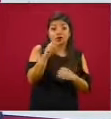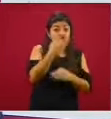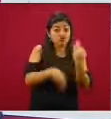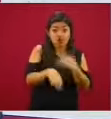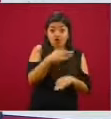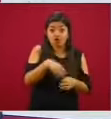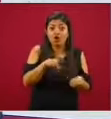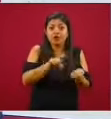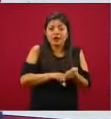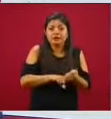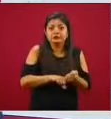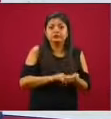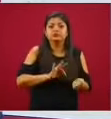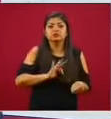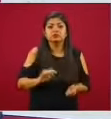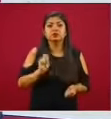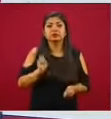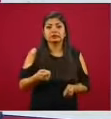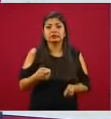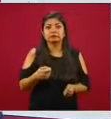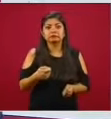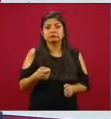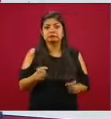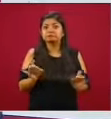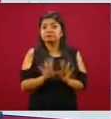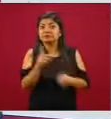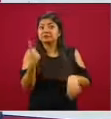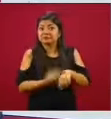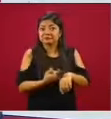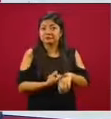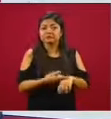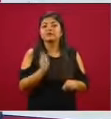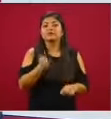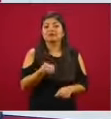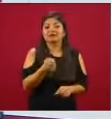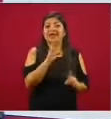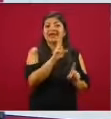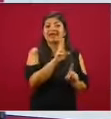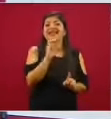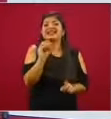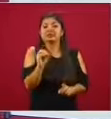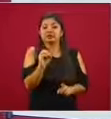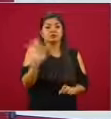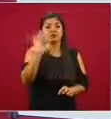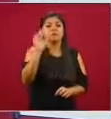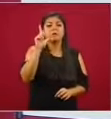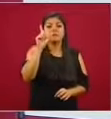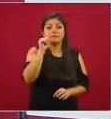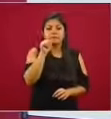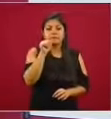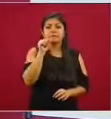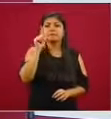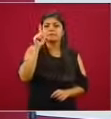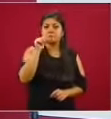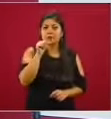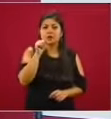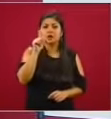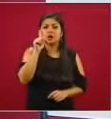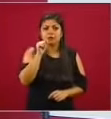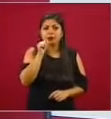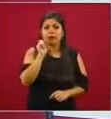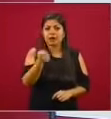es susceptible, se le llama R0. Posteriormente, cuando se calcula al día siguiente, al día siguiente, al día siguiente, durante